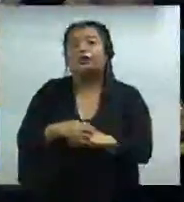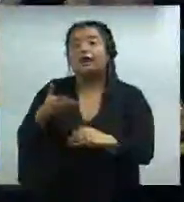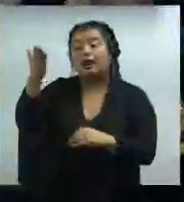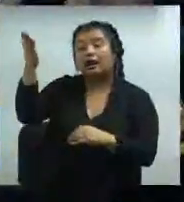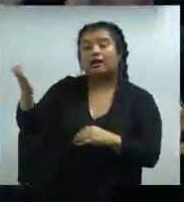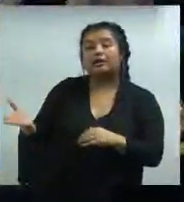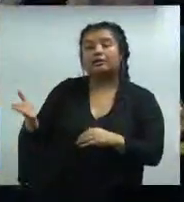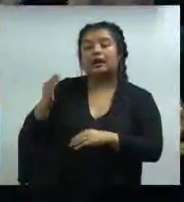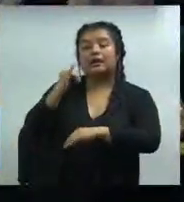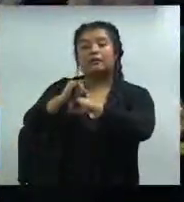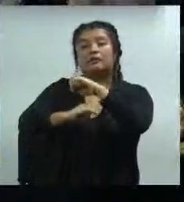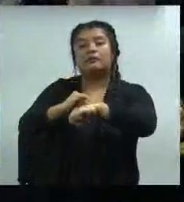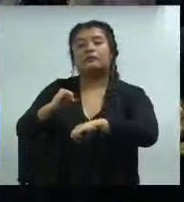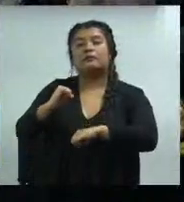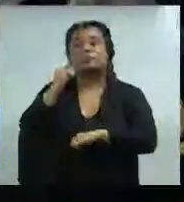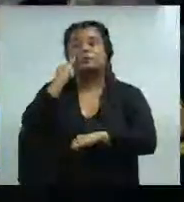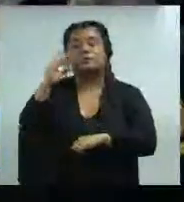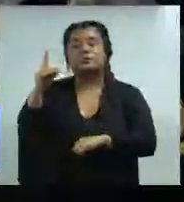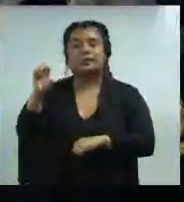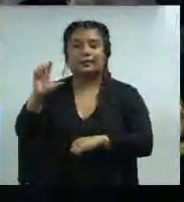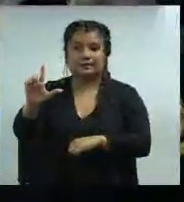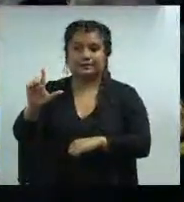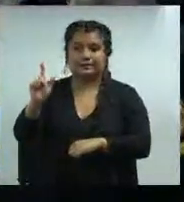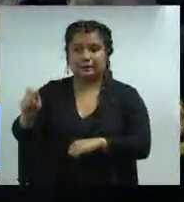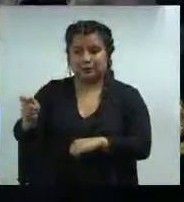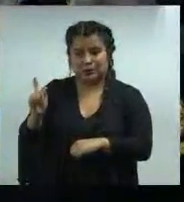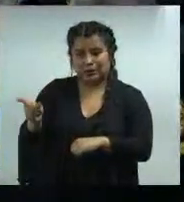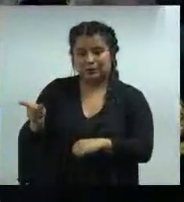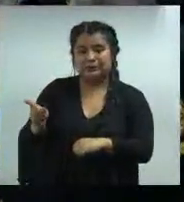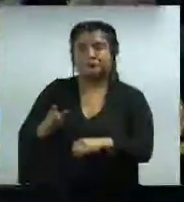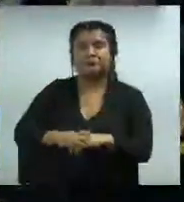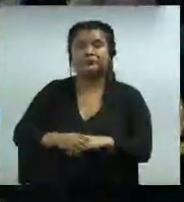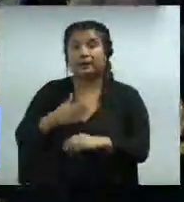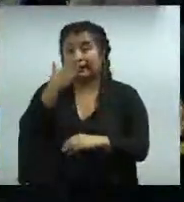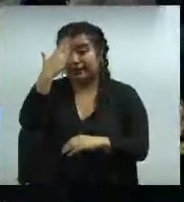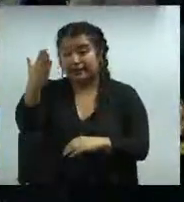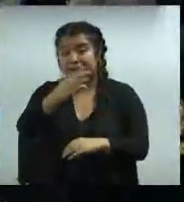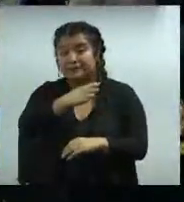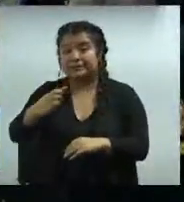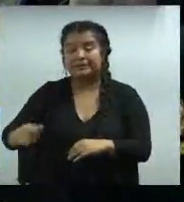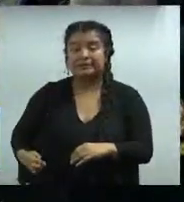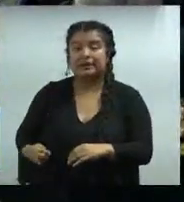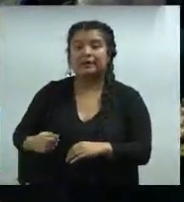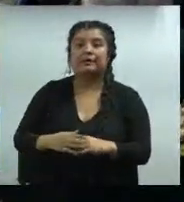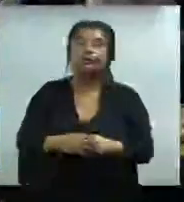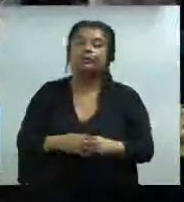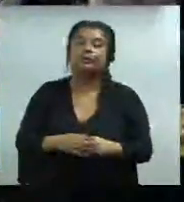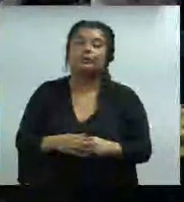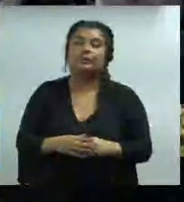diputado Fidel Reyes Lee. Muchas gracias, señor presidente, distinguidos colegas.